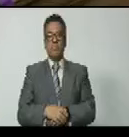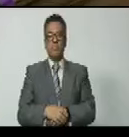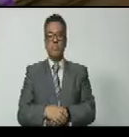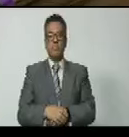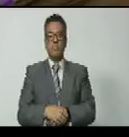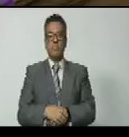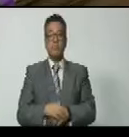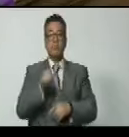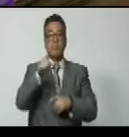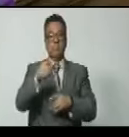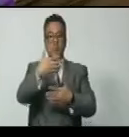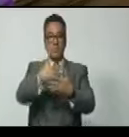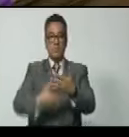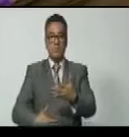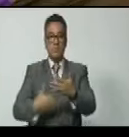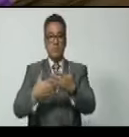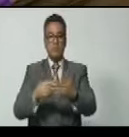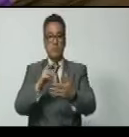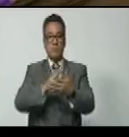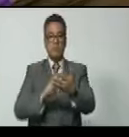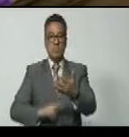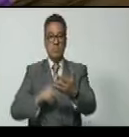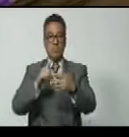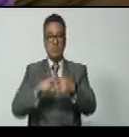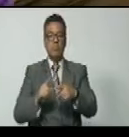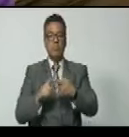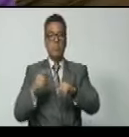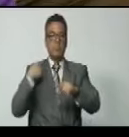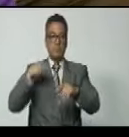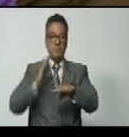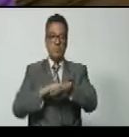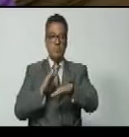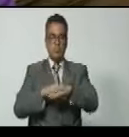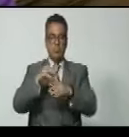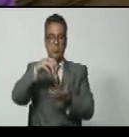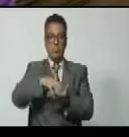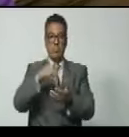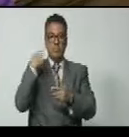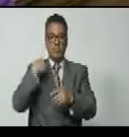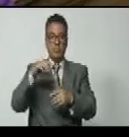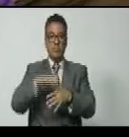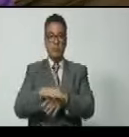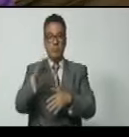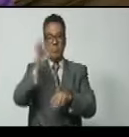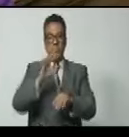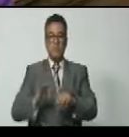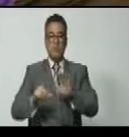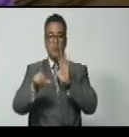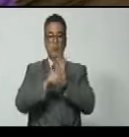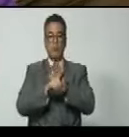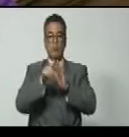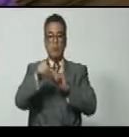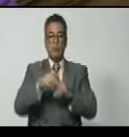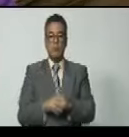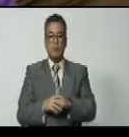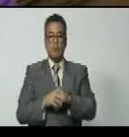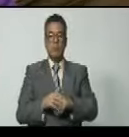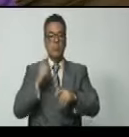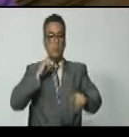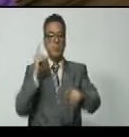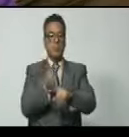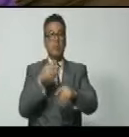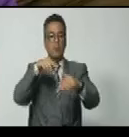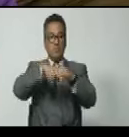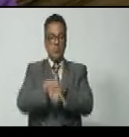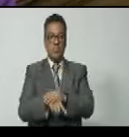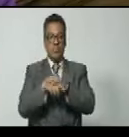Por ser esta acta un registro sucinto de lo acontecido en el hemiciclo de sesiones del Palacio Federal Legislativo, se ordena anexar a